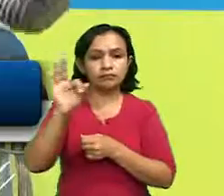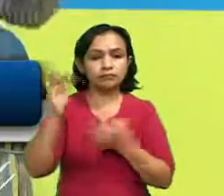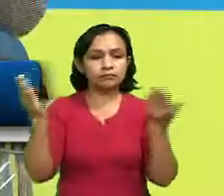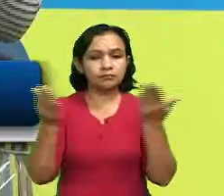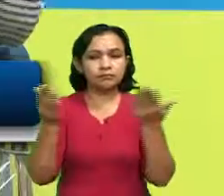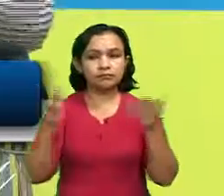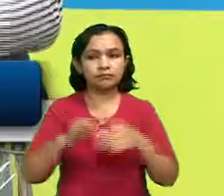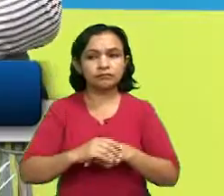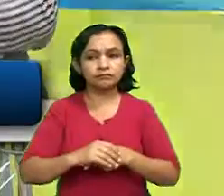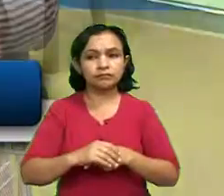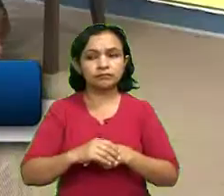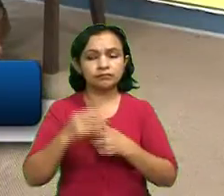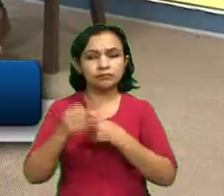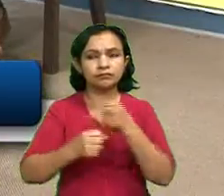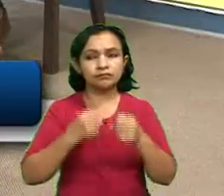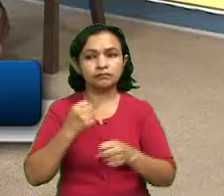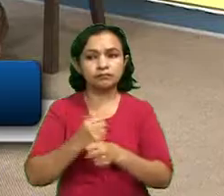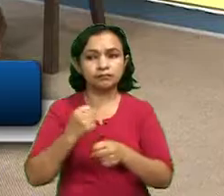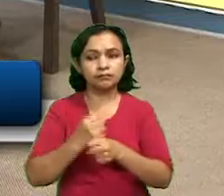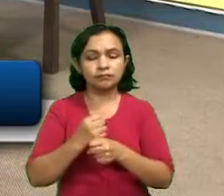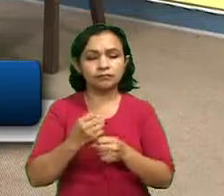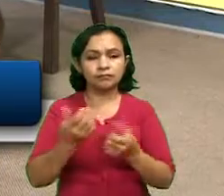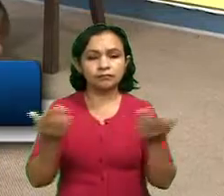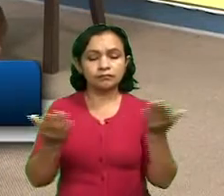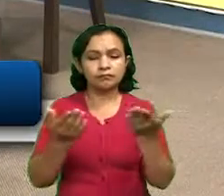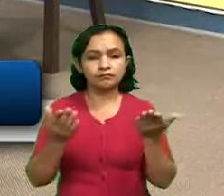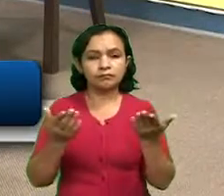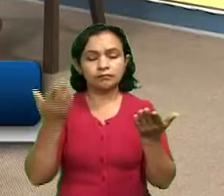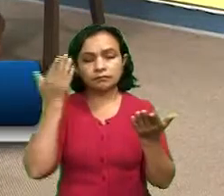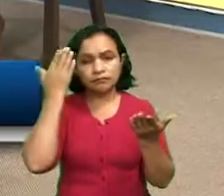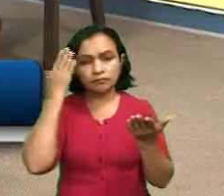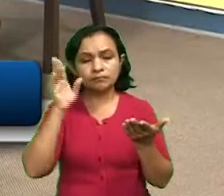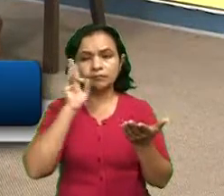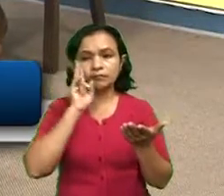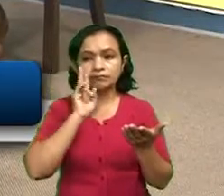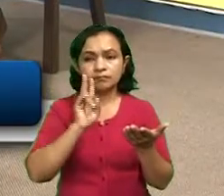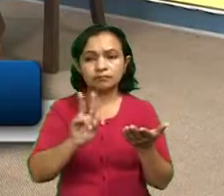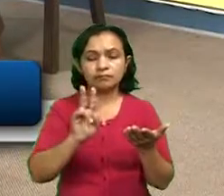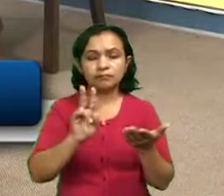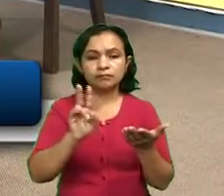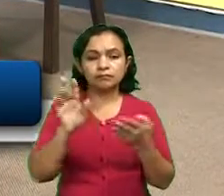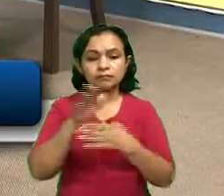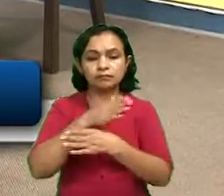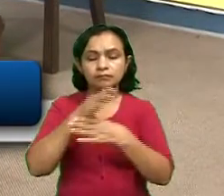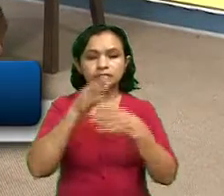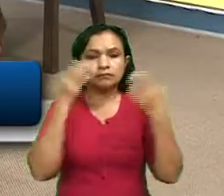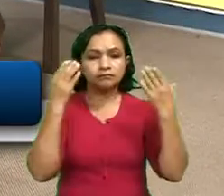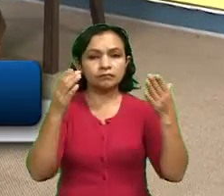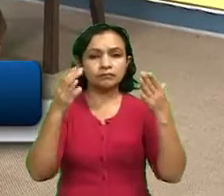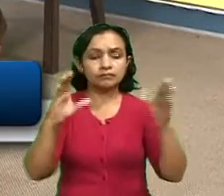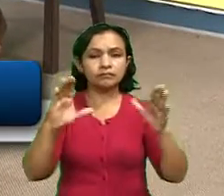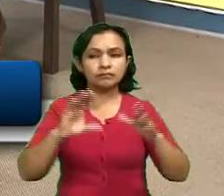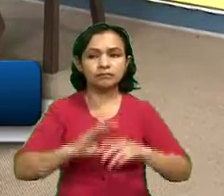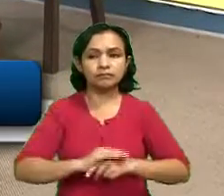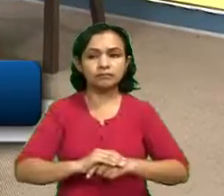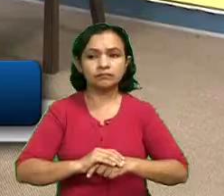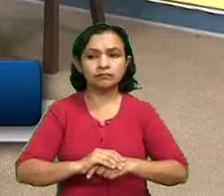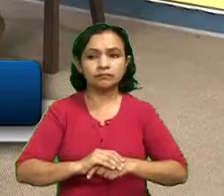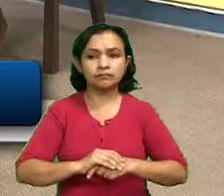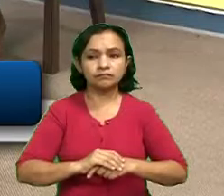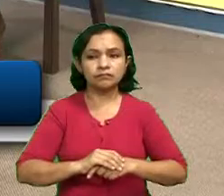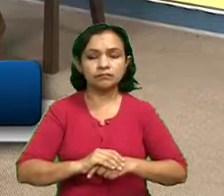fortaleciendo en el transcurso de los años? Bueno, para precisamente saber identificar estas anomalías que pueden